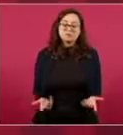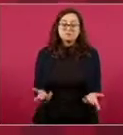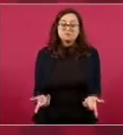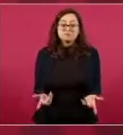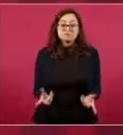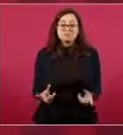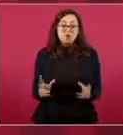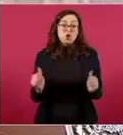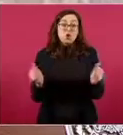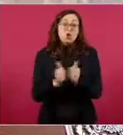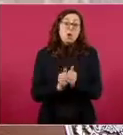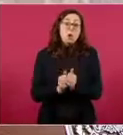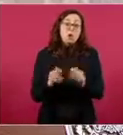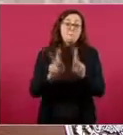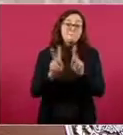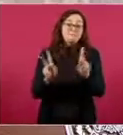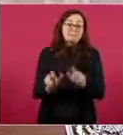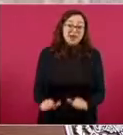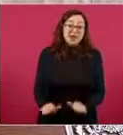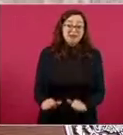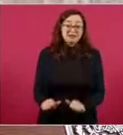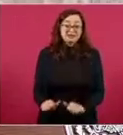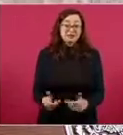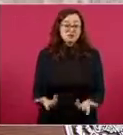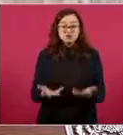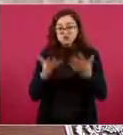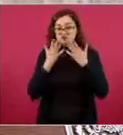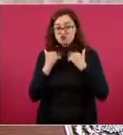pacífica, sin violencia.